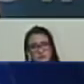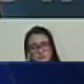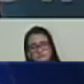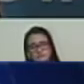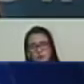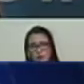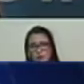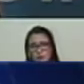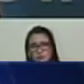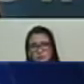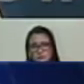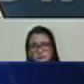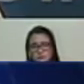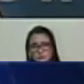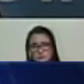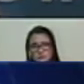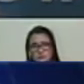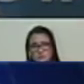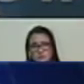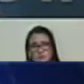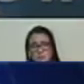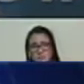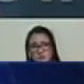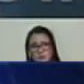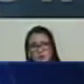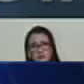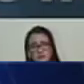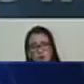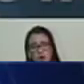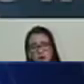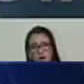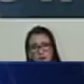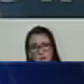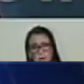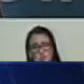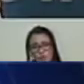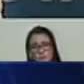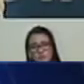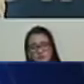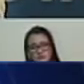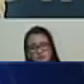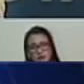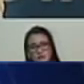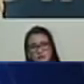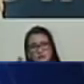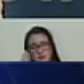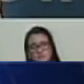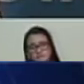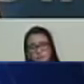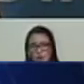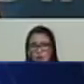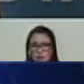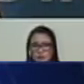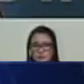eso. Un déficit de democracia muy severo. Tienen un